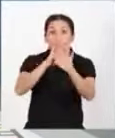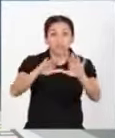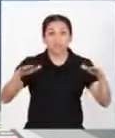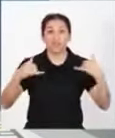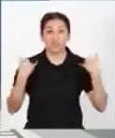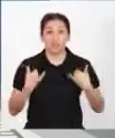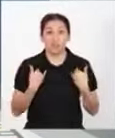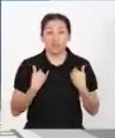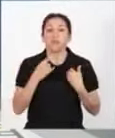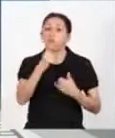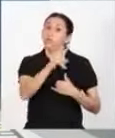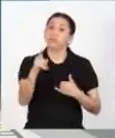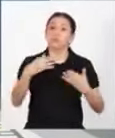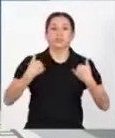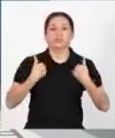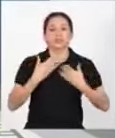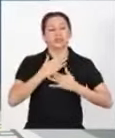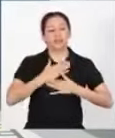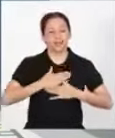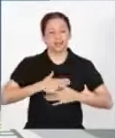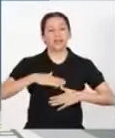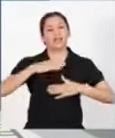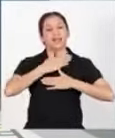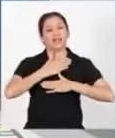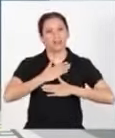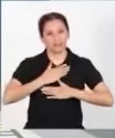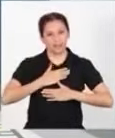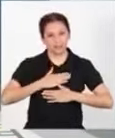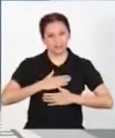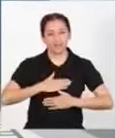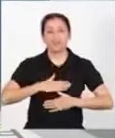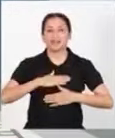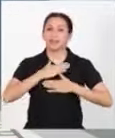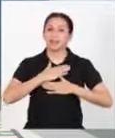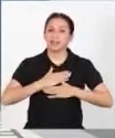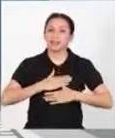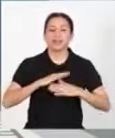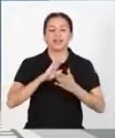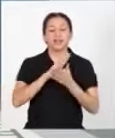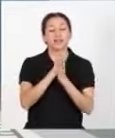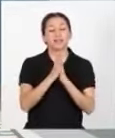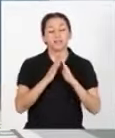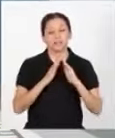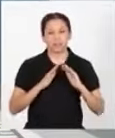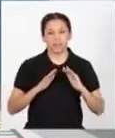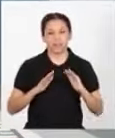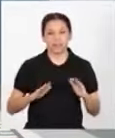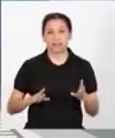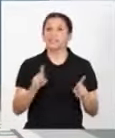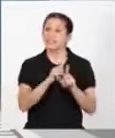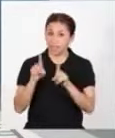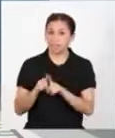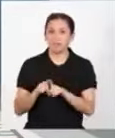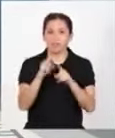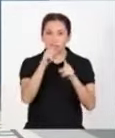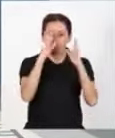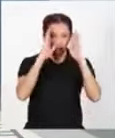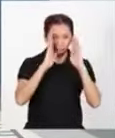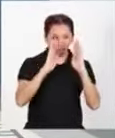olviden, chicas y chicos, que mantener la calma, la tranquilidad